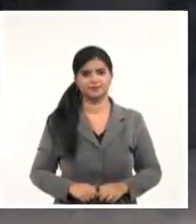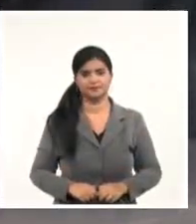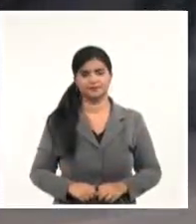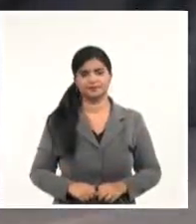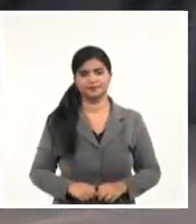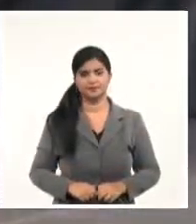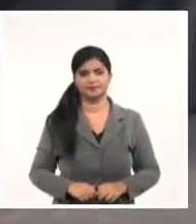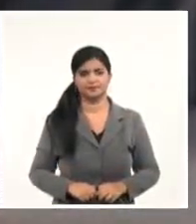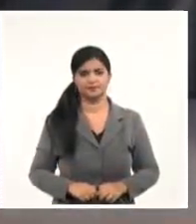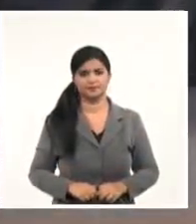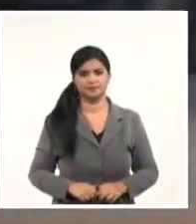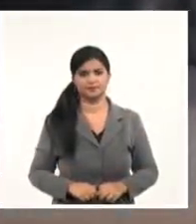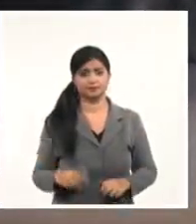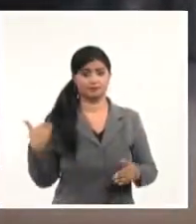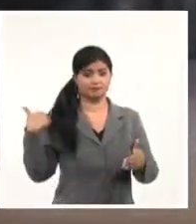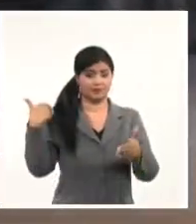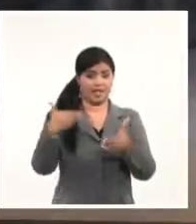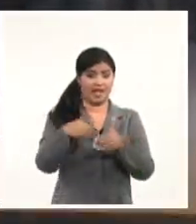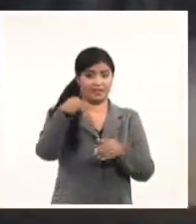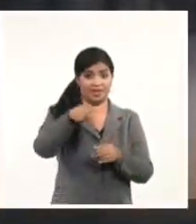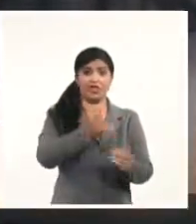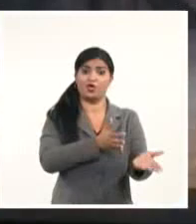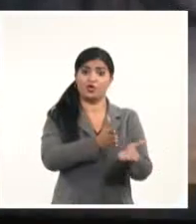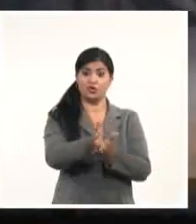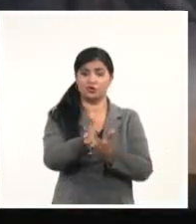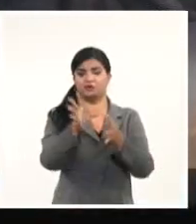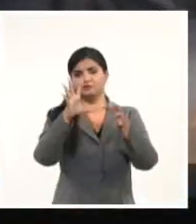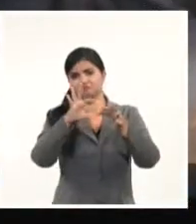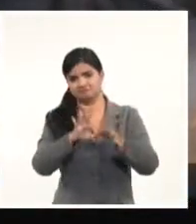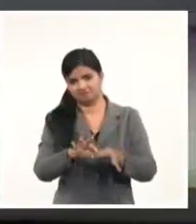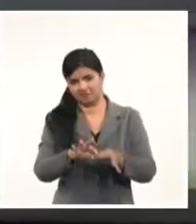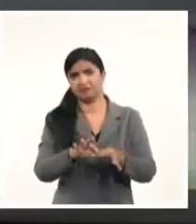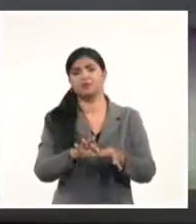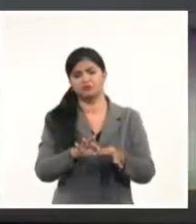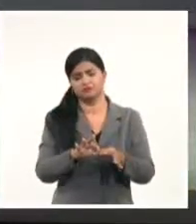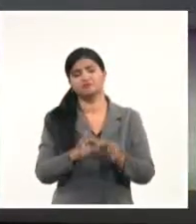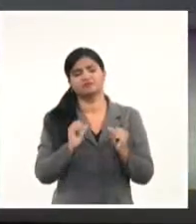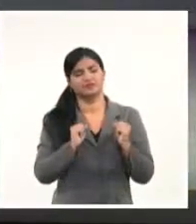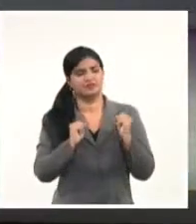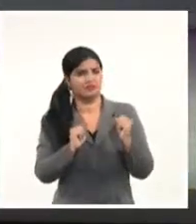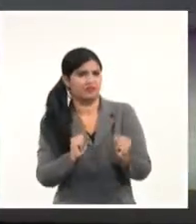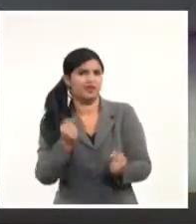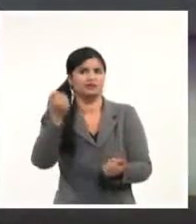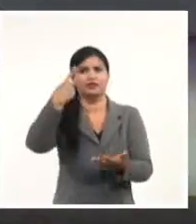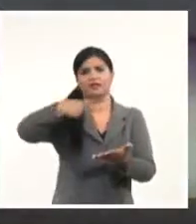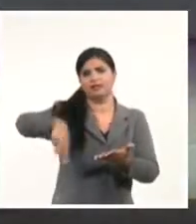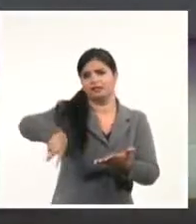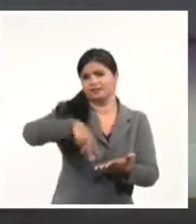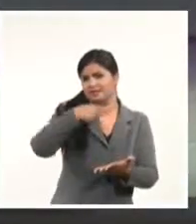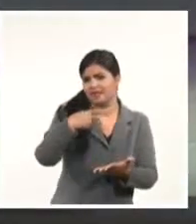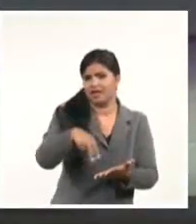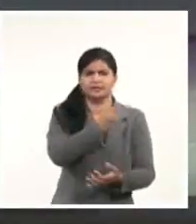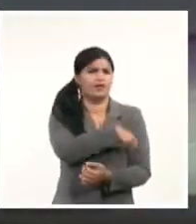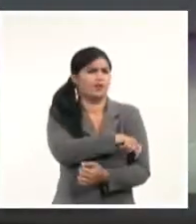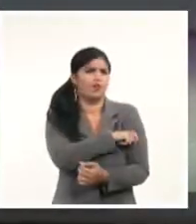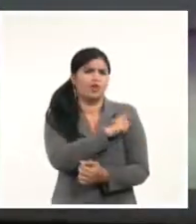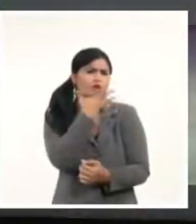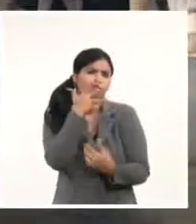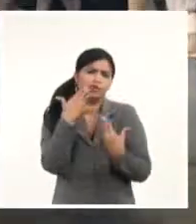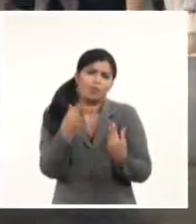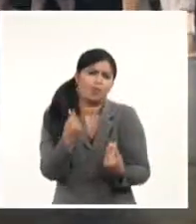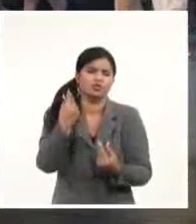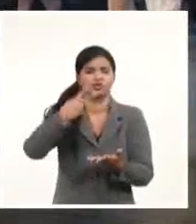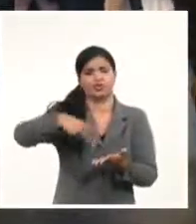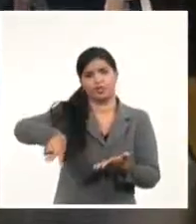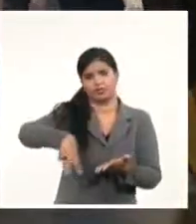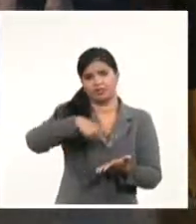Un lazo que hasta nuestros días es innegable en el fomento del arte, la danza, el buen gusto y la cubanía.